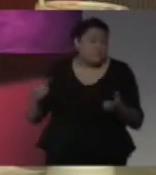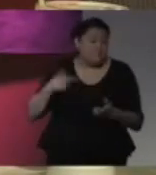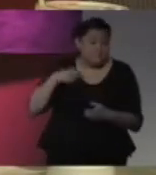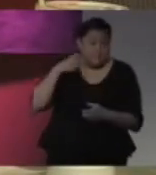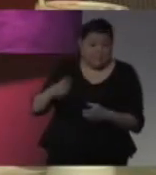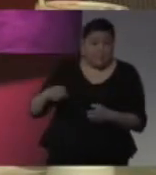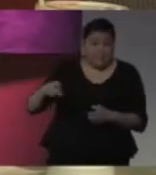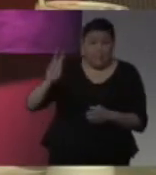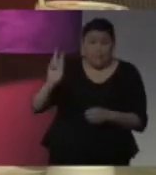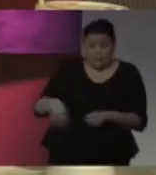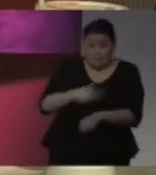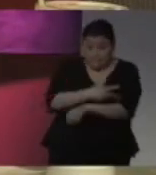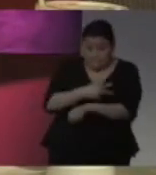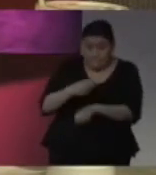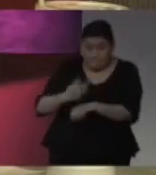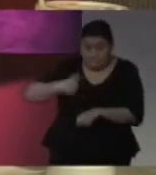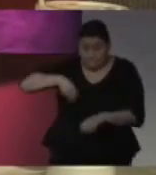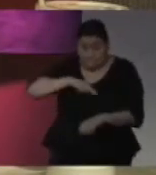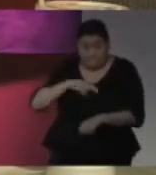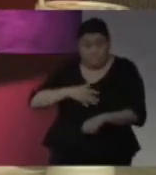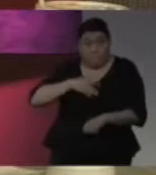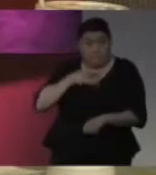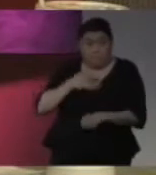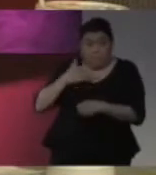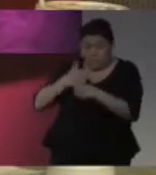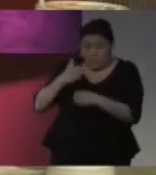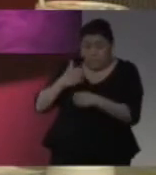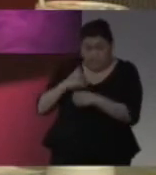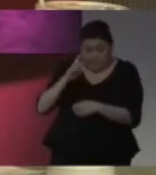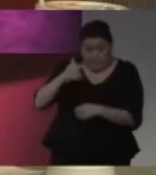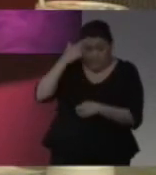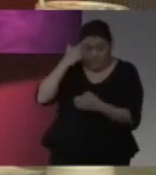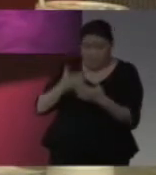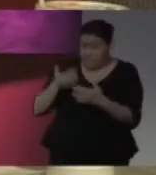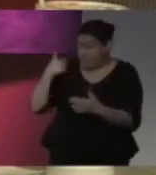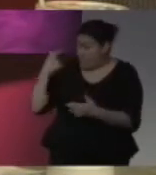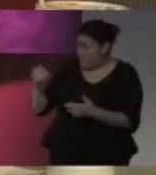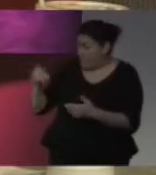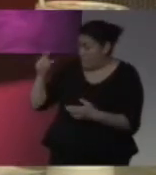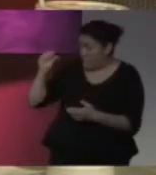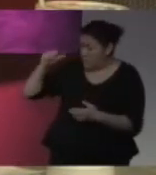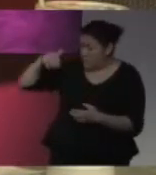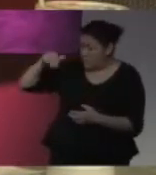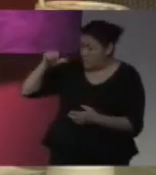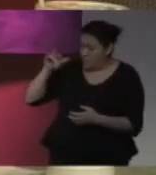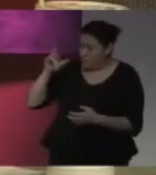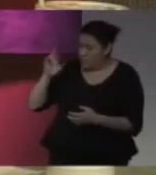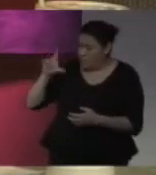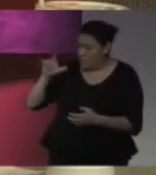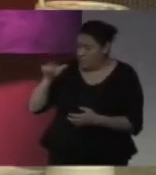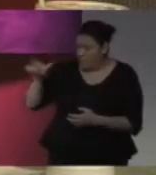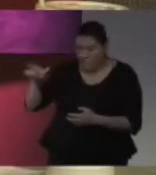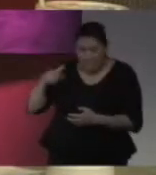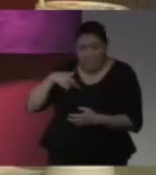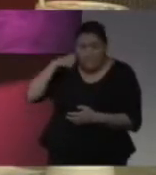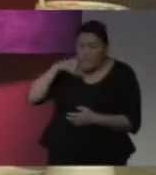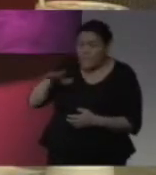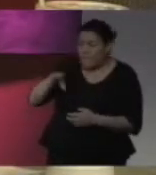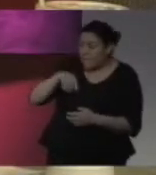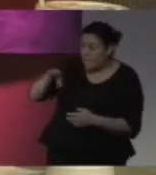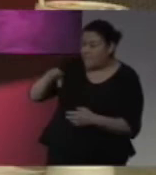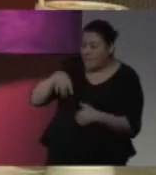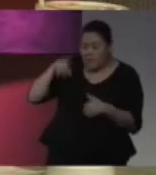situación dramática que desde que yo conozco el trabajo de Amarela Varela, me está permanentemente mandando espejos del por